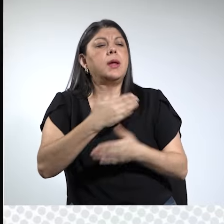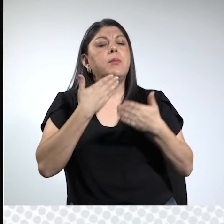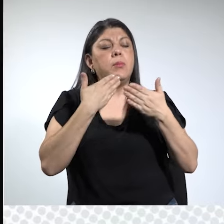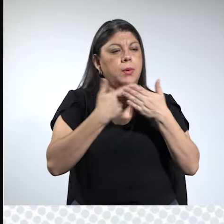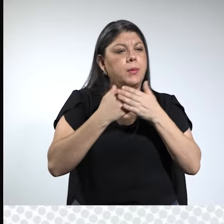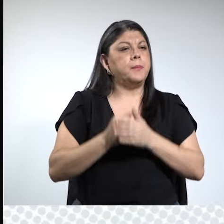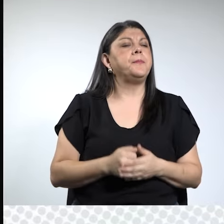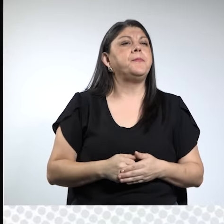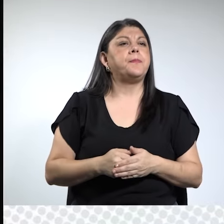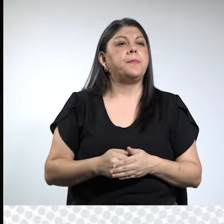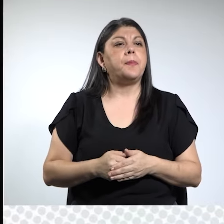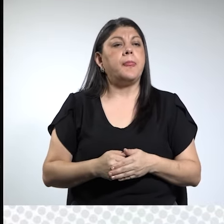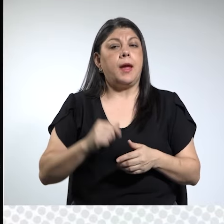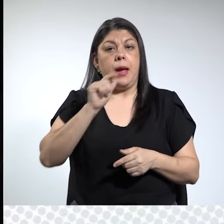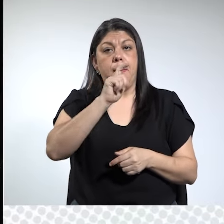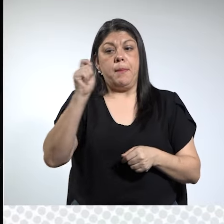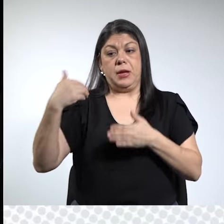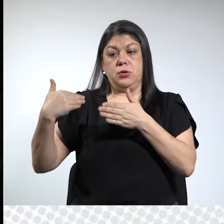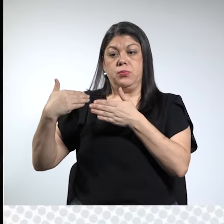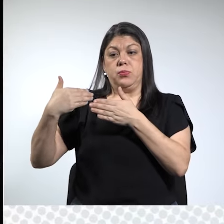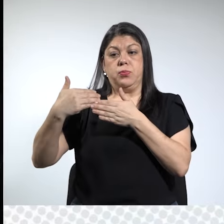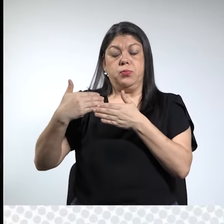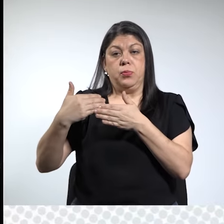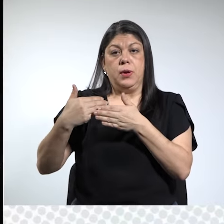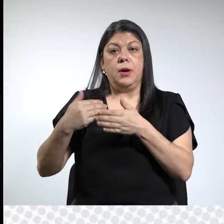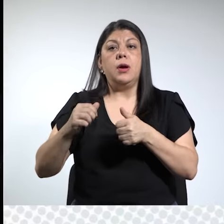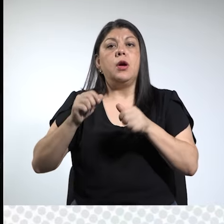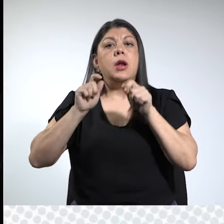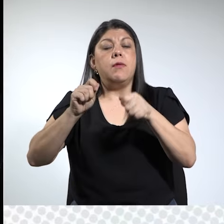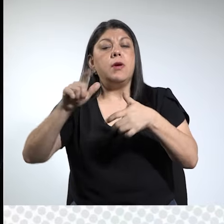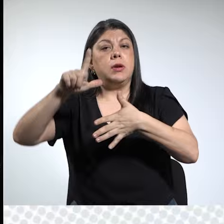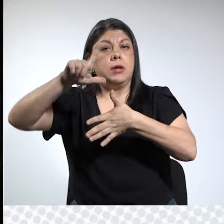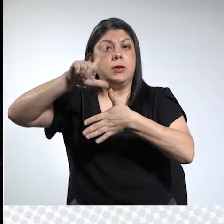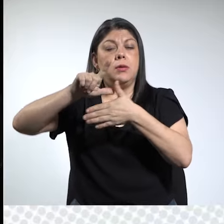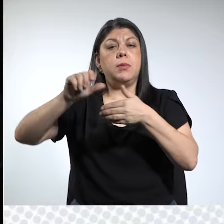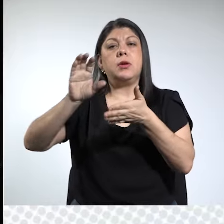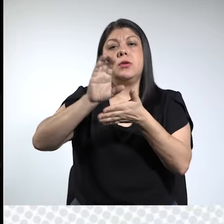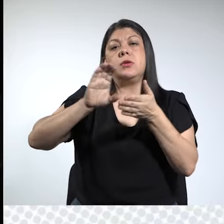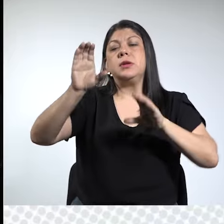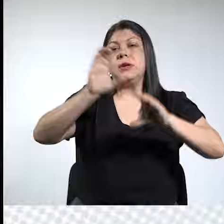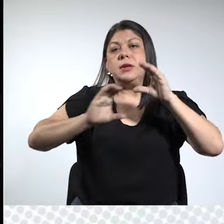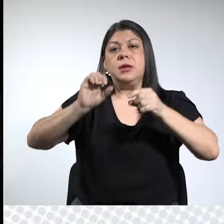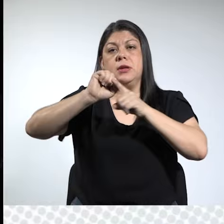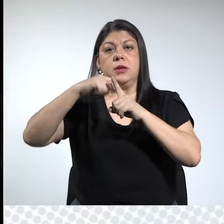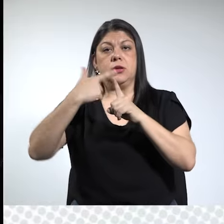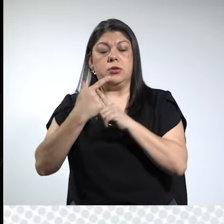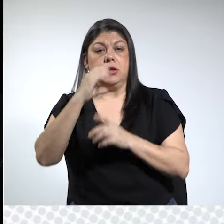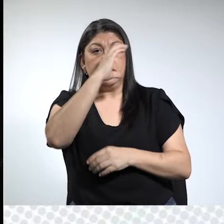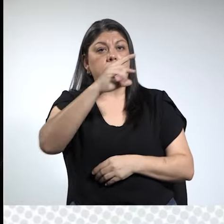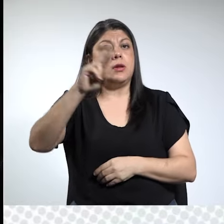bien. En los últimos meses, con la Facultad Latinoamericana de Ciencias Sociales, Costa Rica,